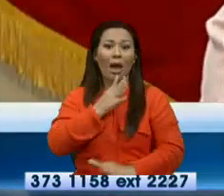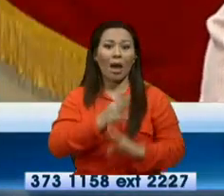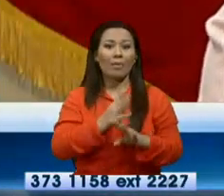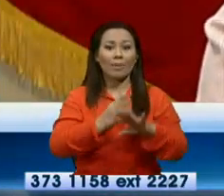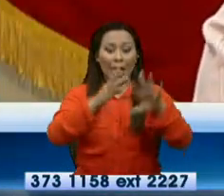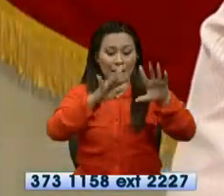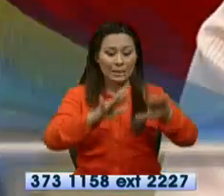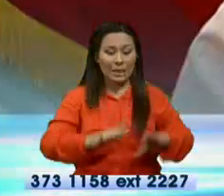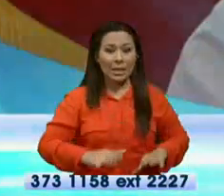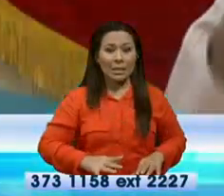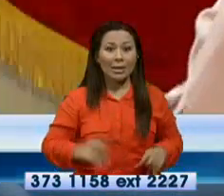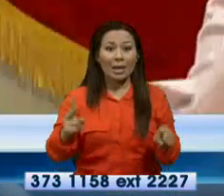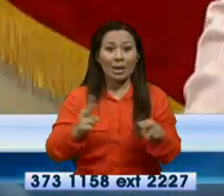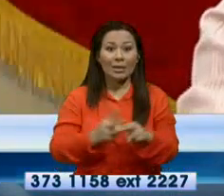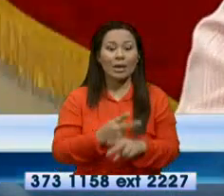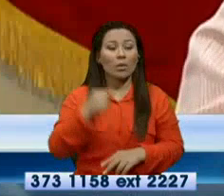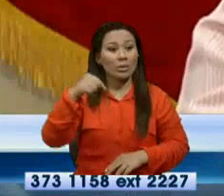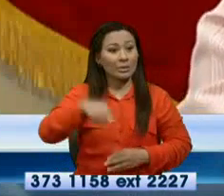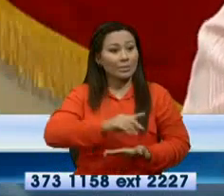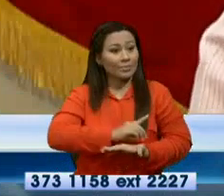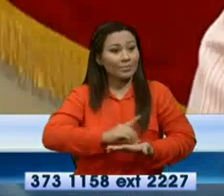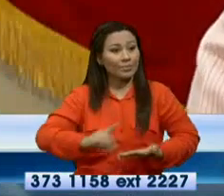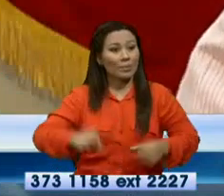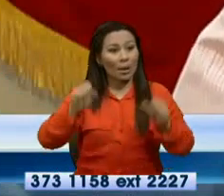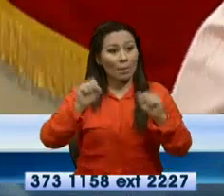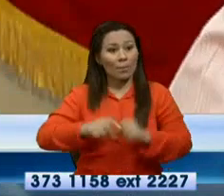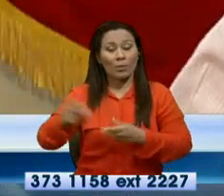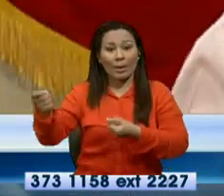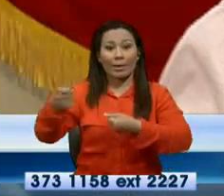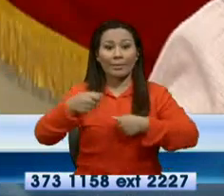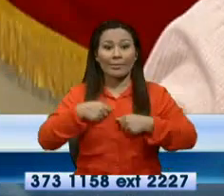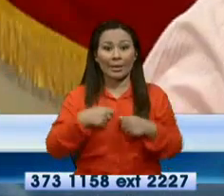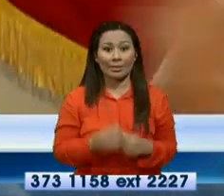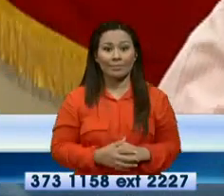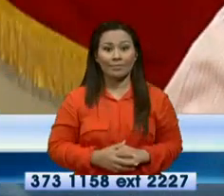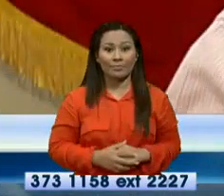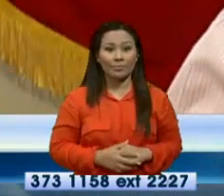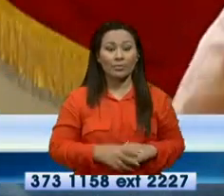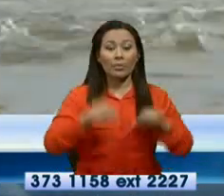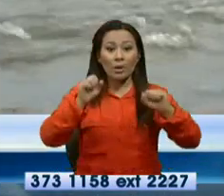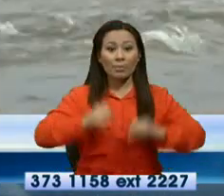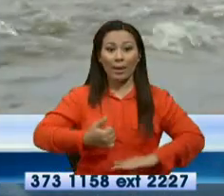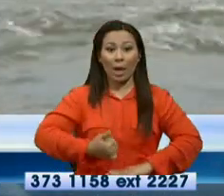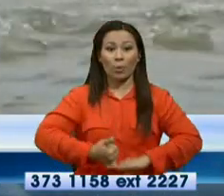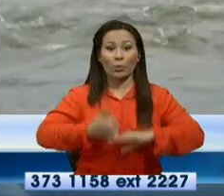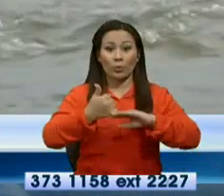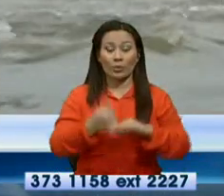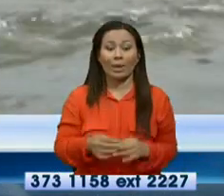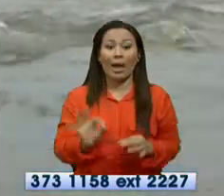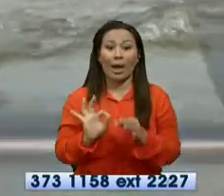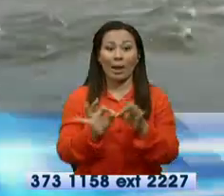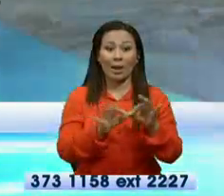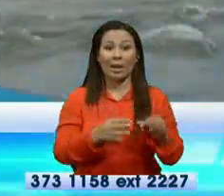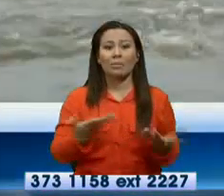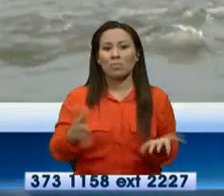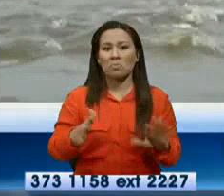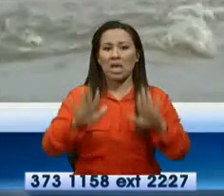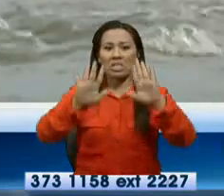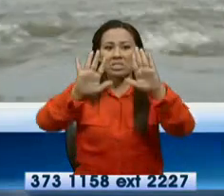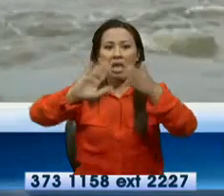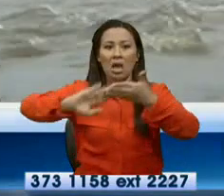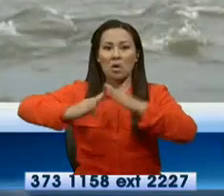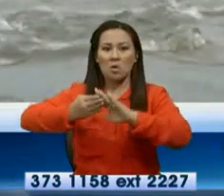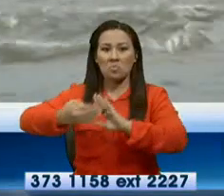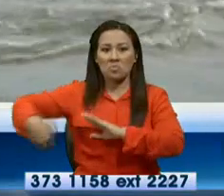Secretaría de Riego y esta semana pues que nos den la audiencia para ir, ya están las autoridades. Son cerca de 10 comunidades